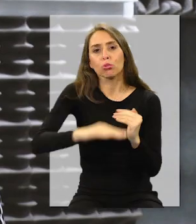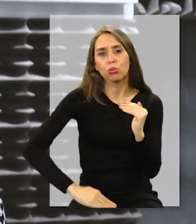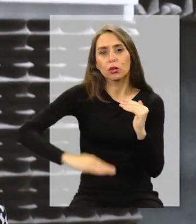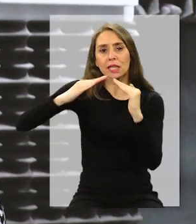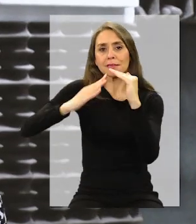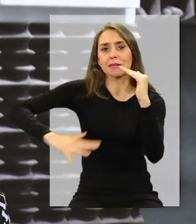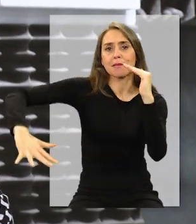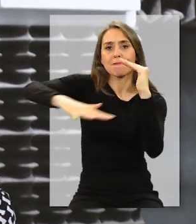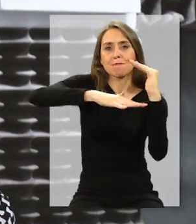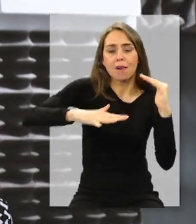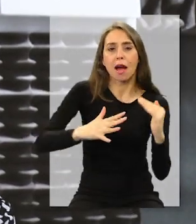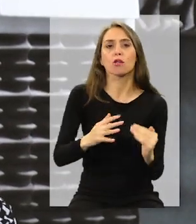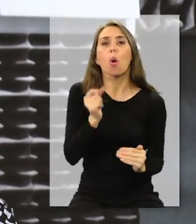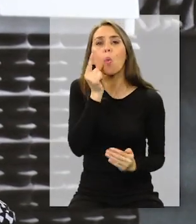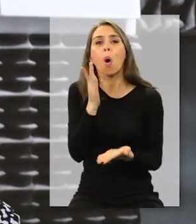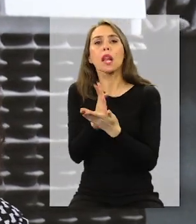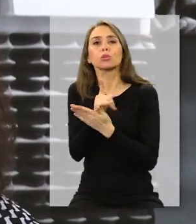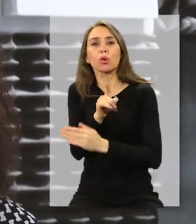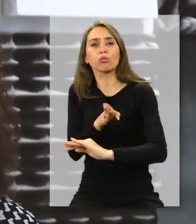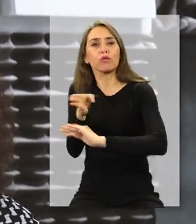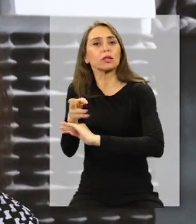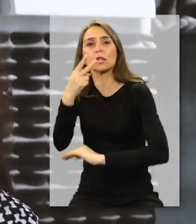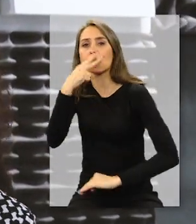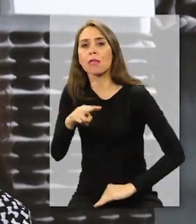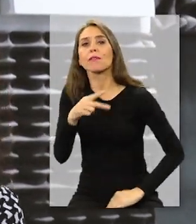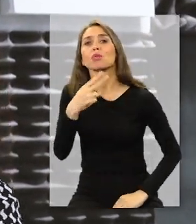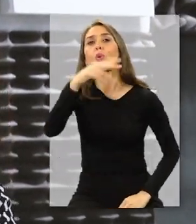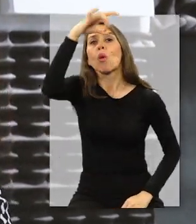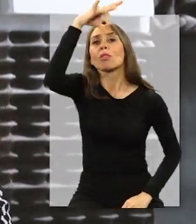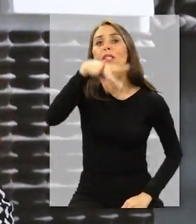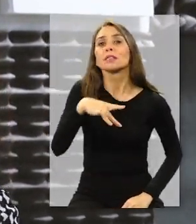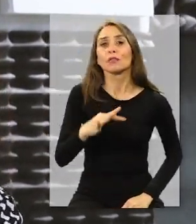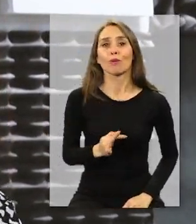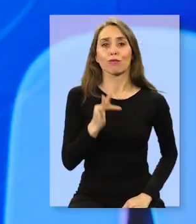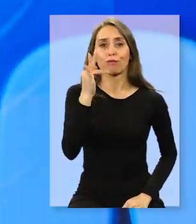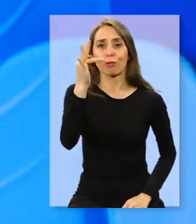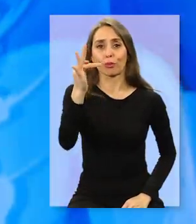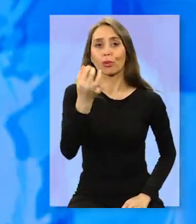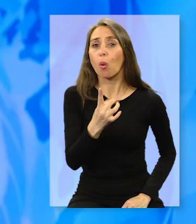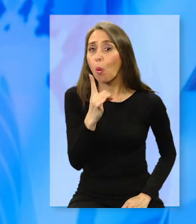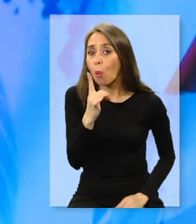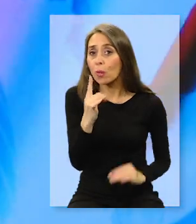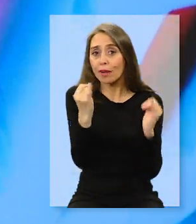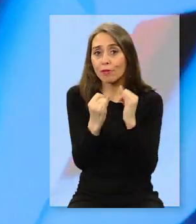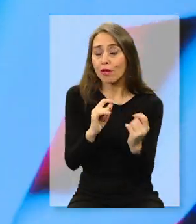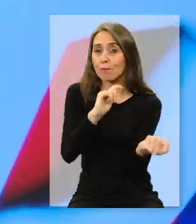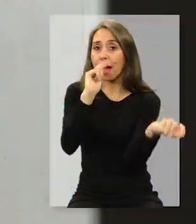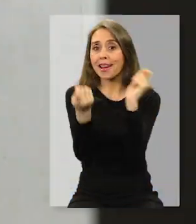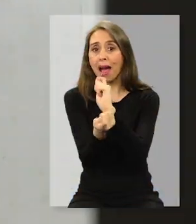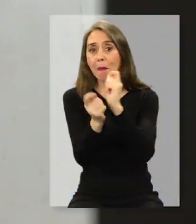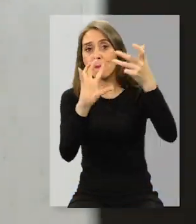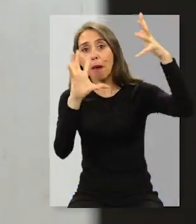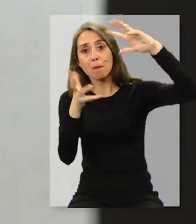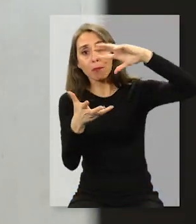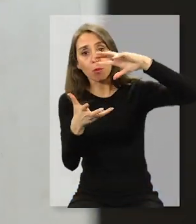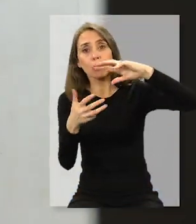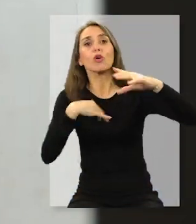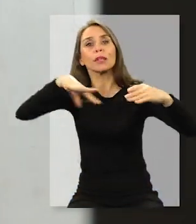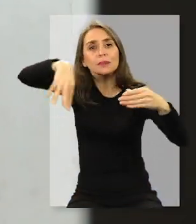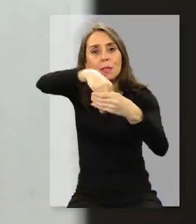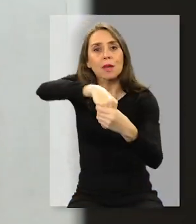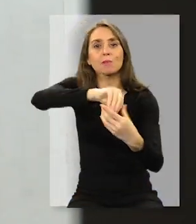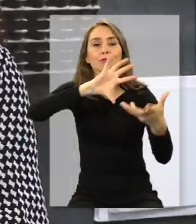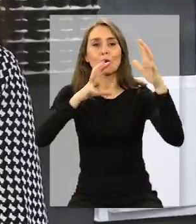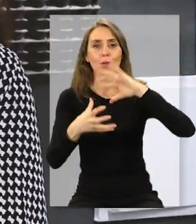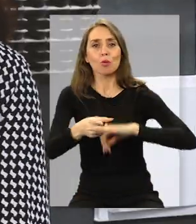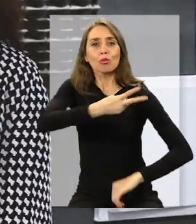tu situación socioeconómica, el barrio en el que creciste o el colegio al que fuiste, tu destino y tu futuro. La única